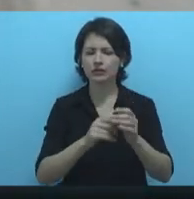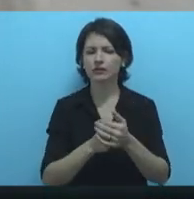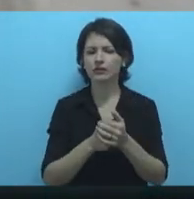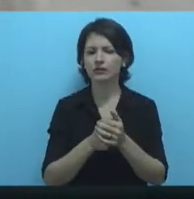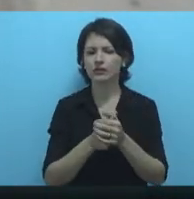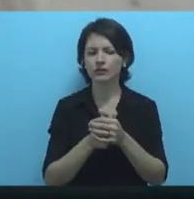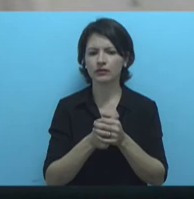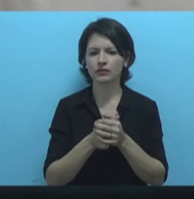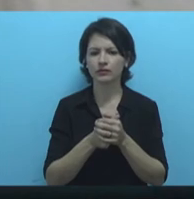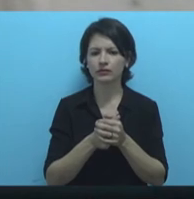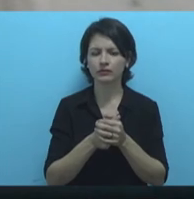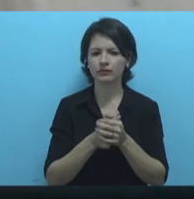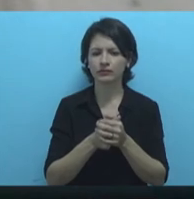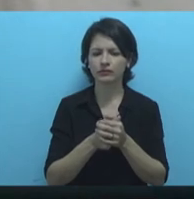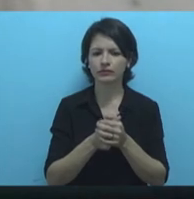artículos